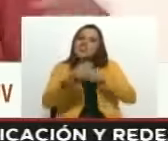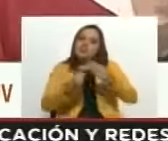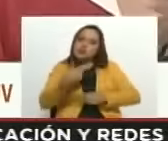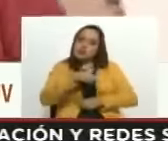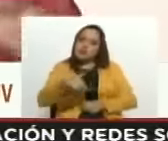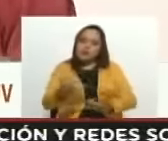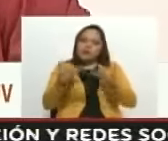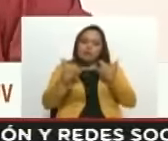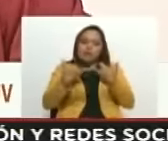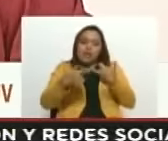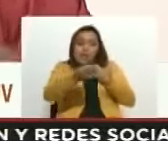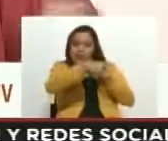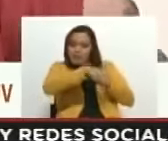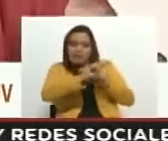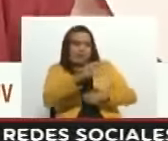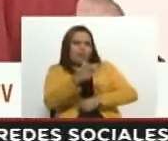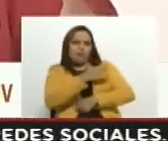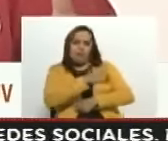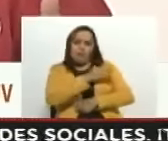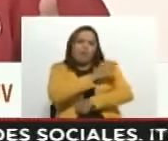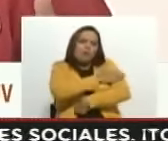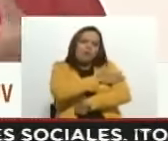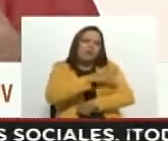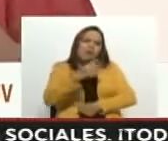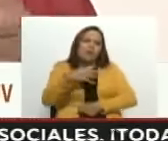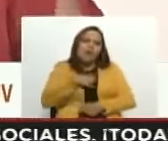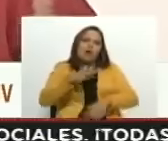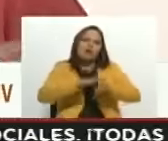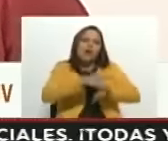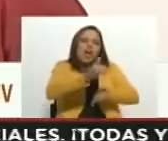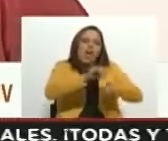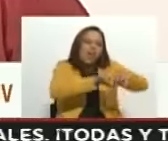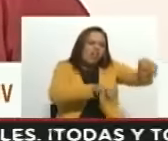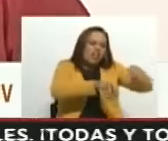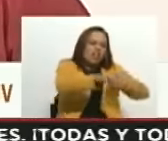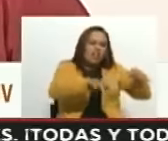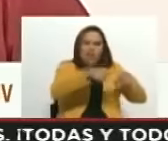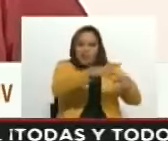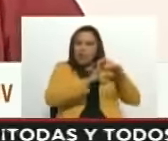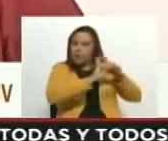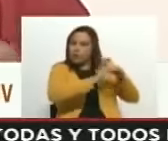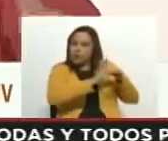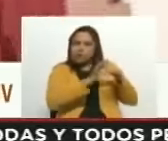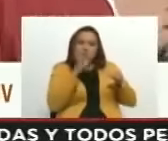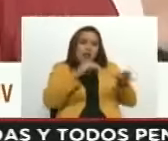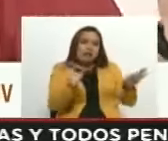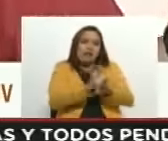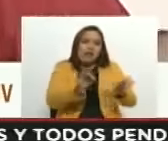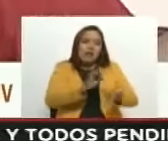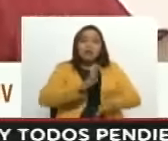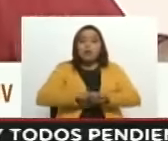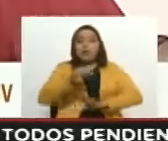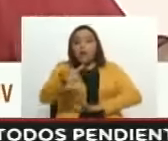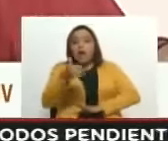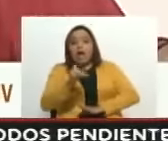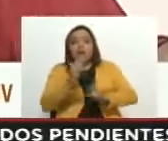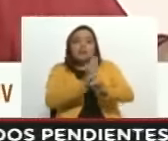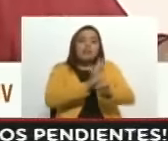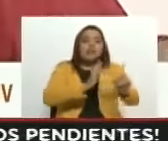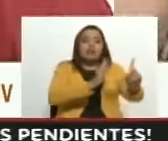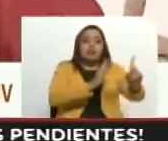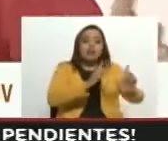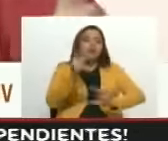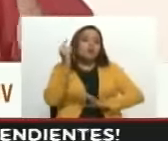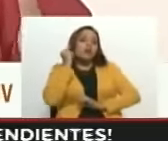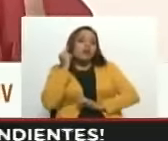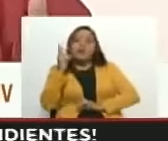porque están divididos. El que crea que esto va a unir a alguien no va a unir a nadie. Porque los que hoy andan detrás de esta señora,